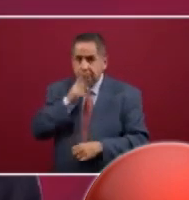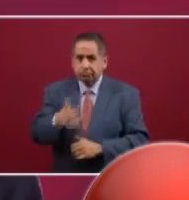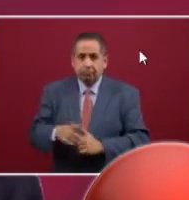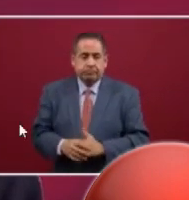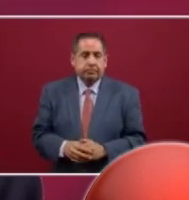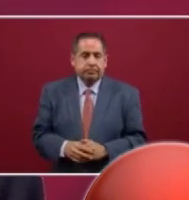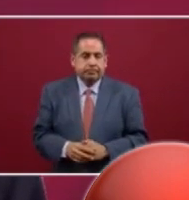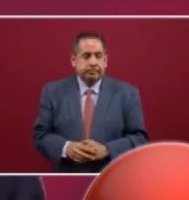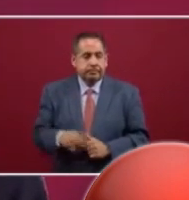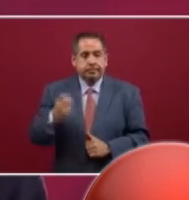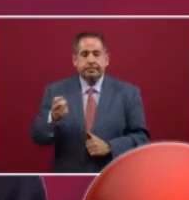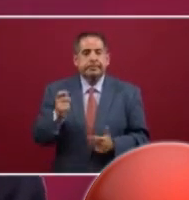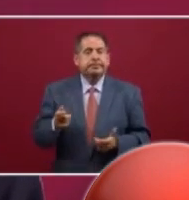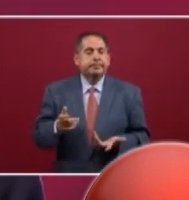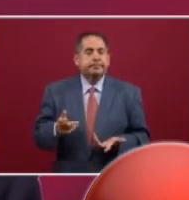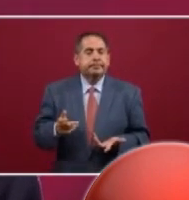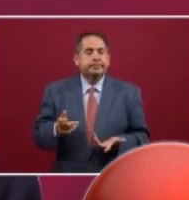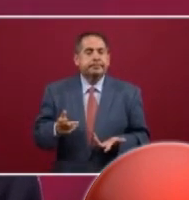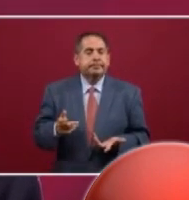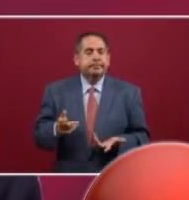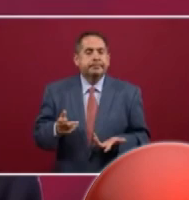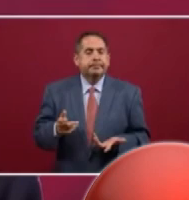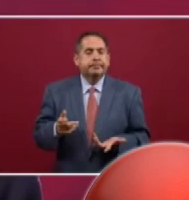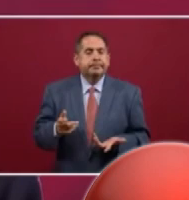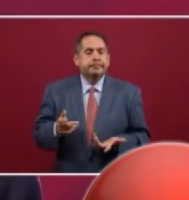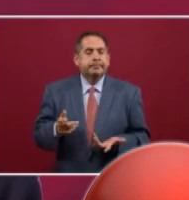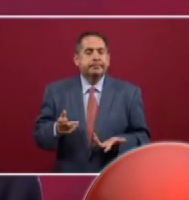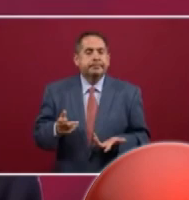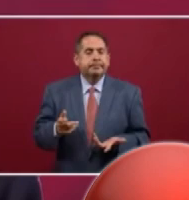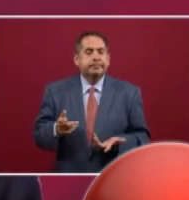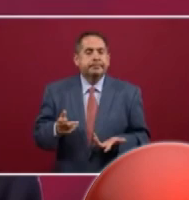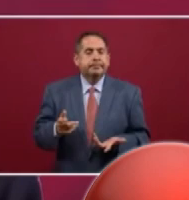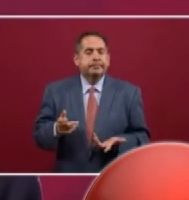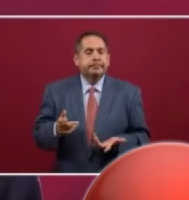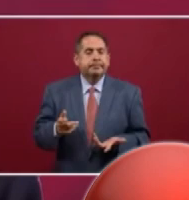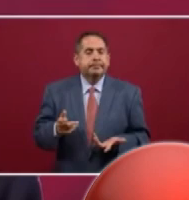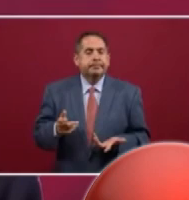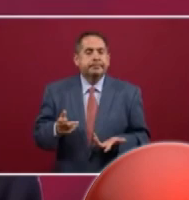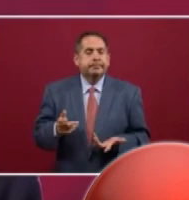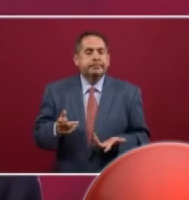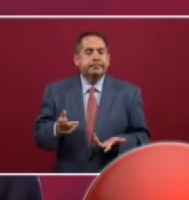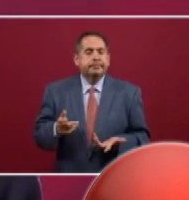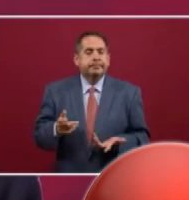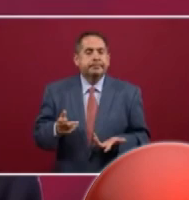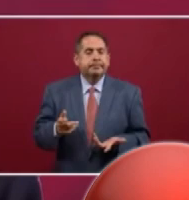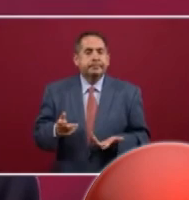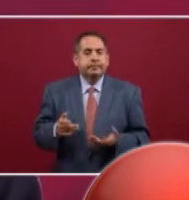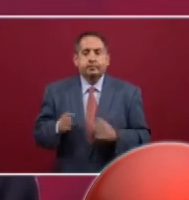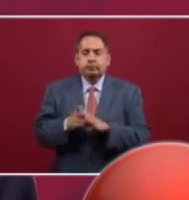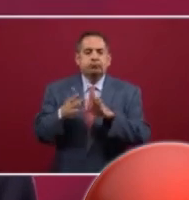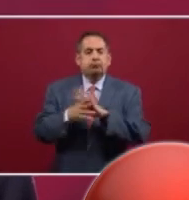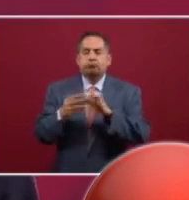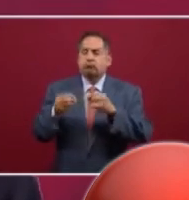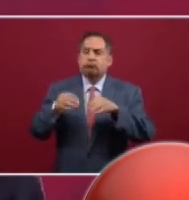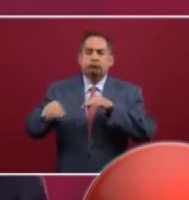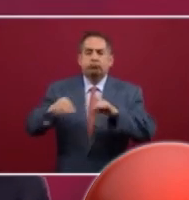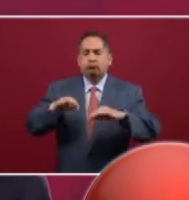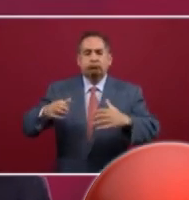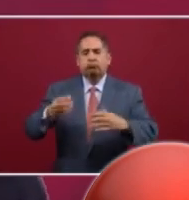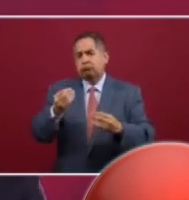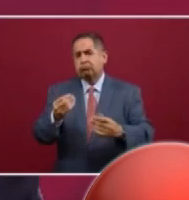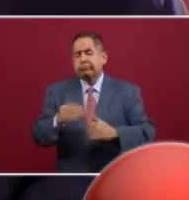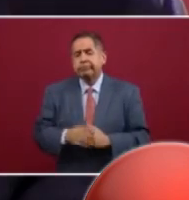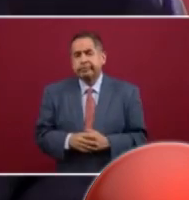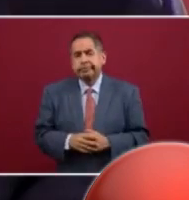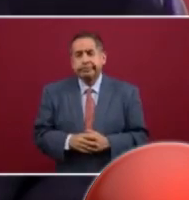viendo y escuchando al presidente Andrés Manuel López Obrador. Toño, no me lo pauses, por favor. Sigamos viendo al presidente Andrés Manuel López